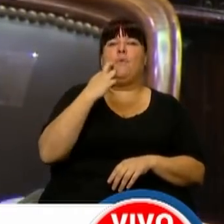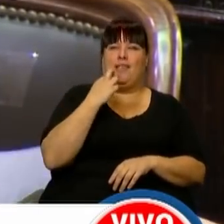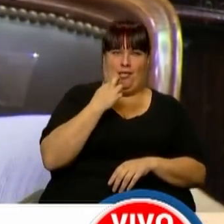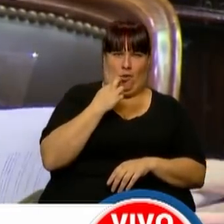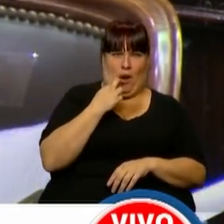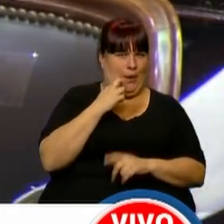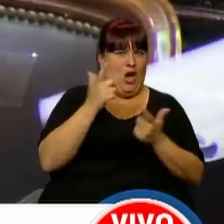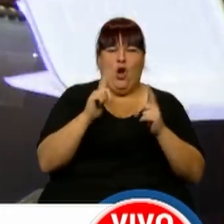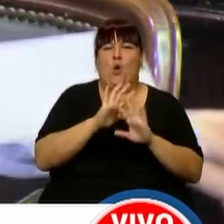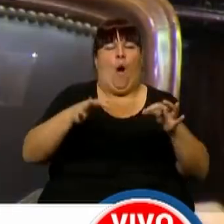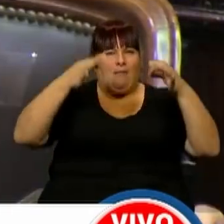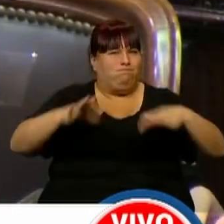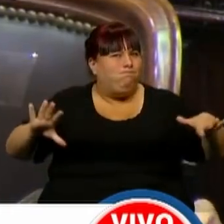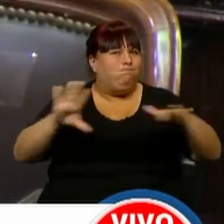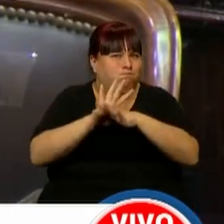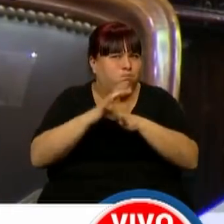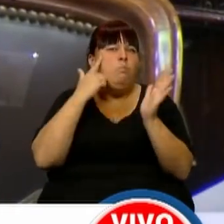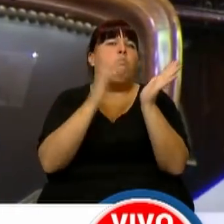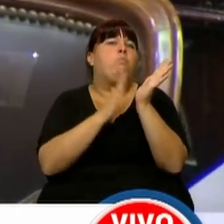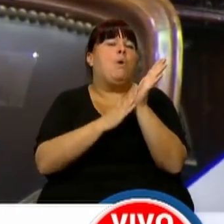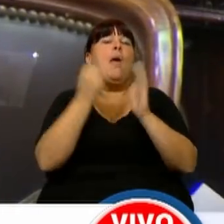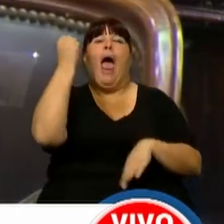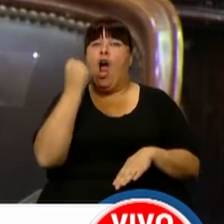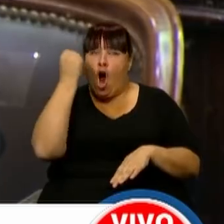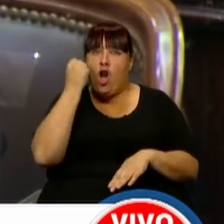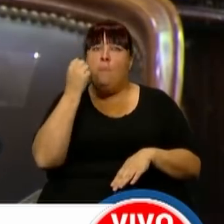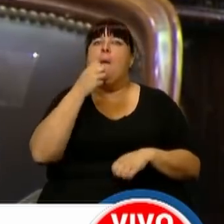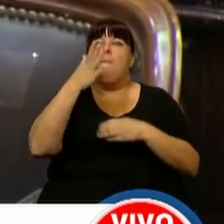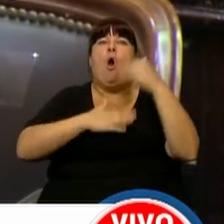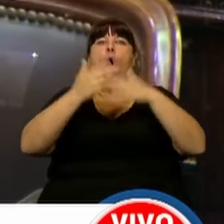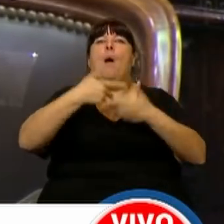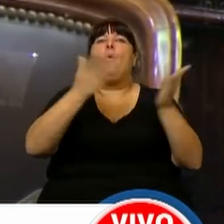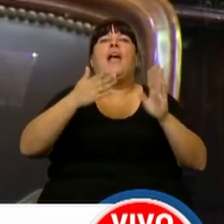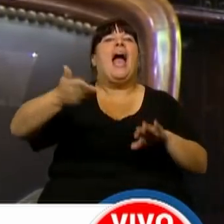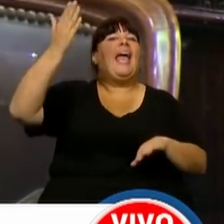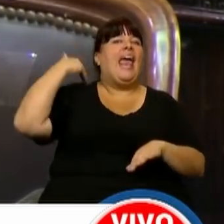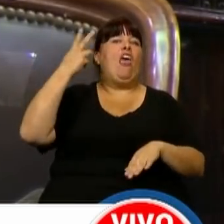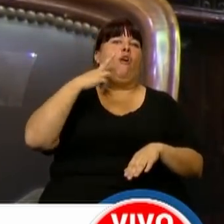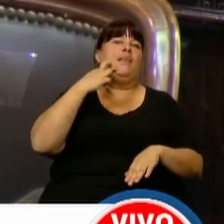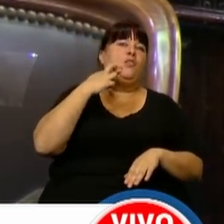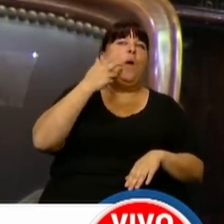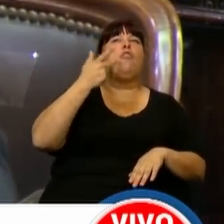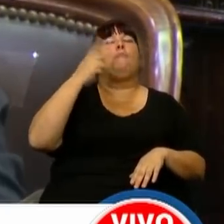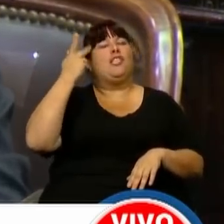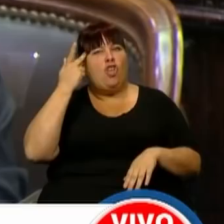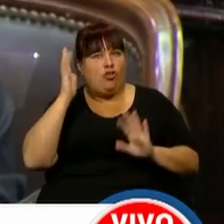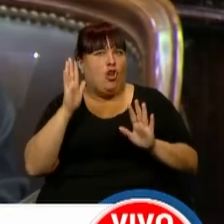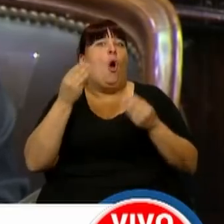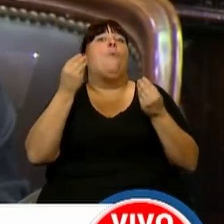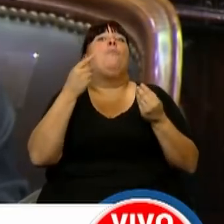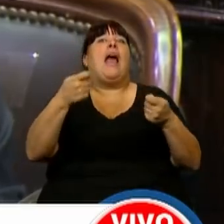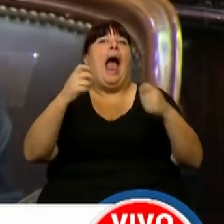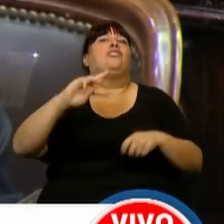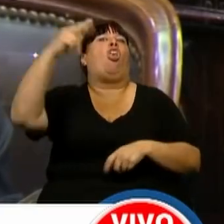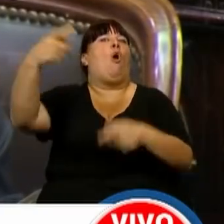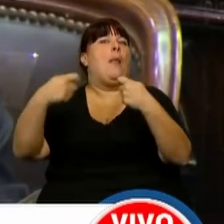No hay ningún indicador real que esté mostrando que la economía tiene más obra pública de la que tenía en 2018-2019, salvo porque está gastando